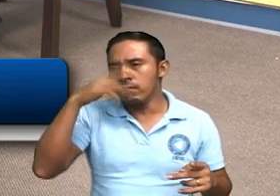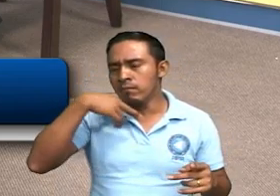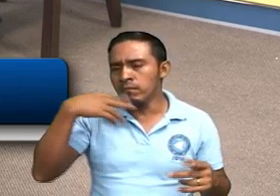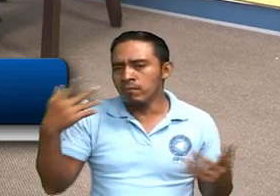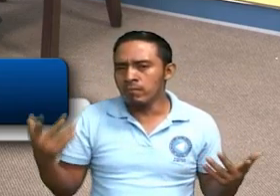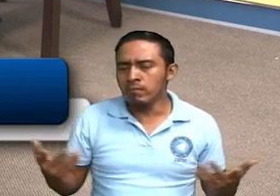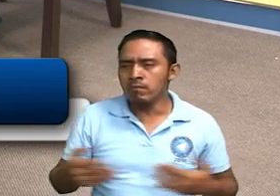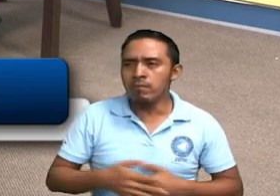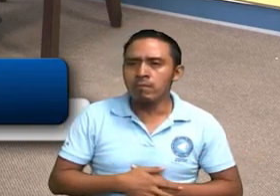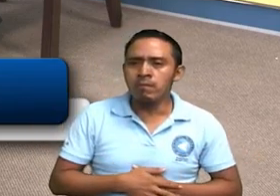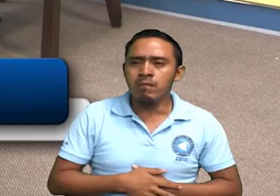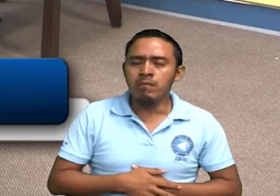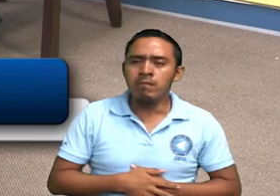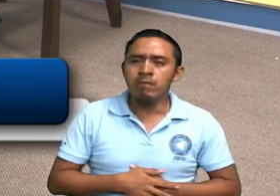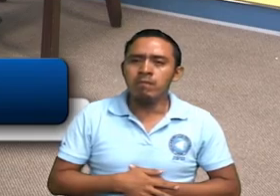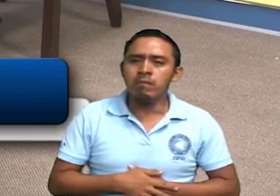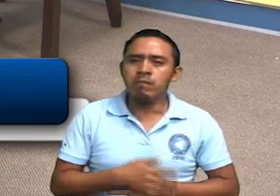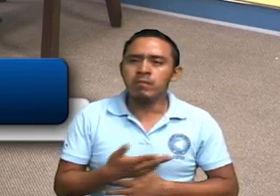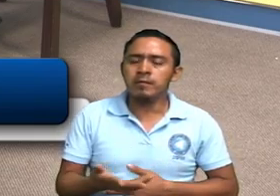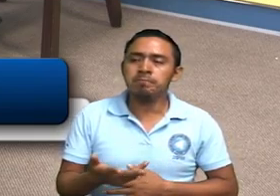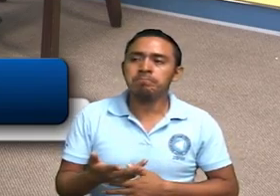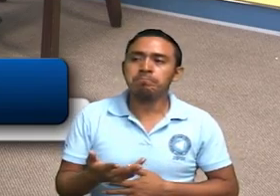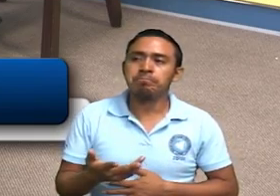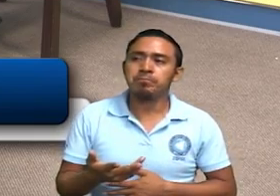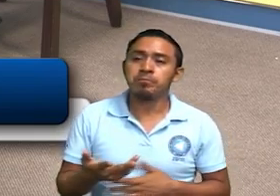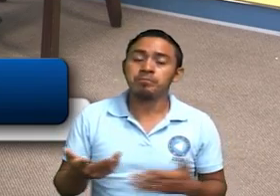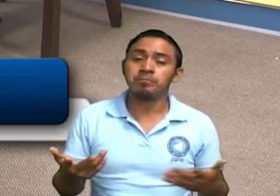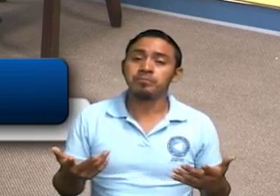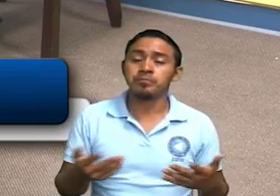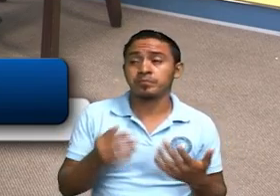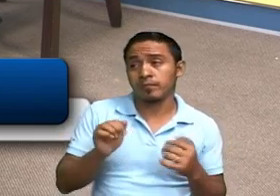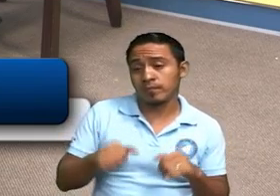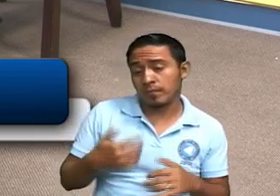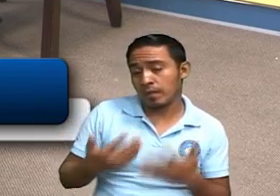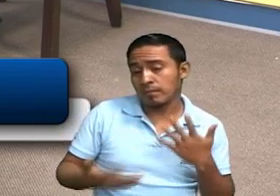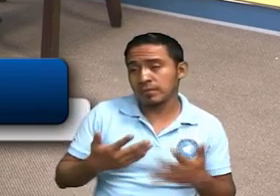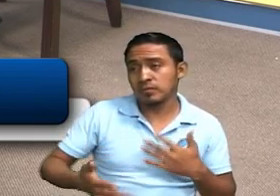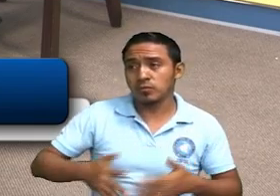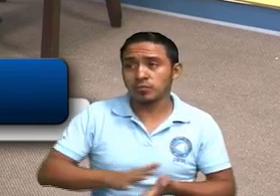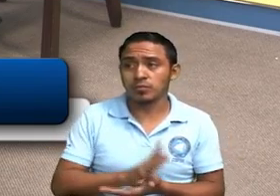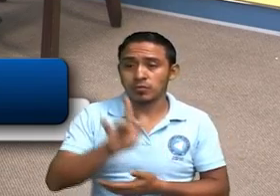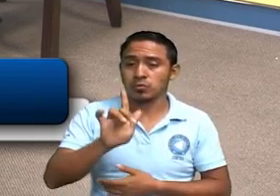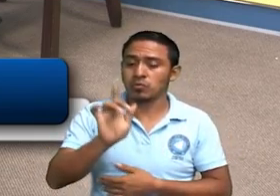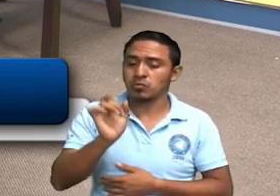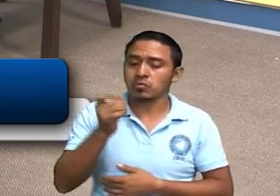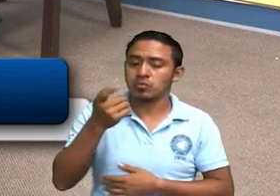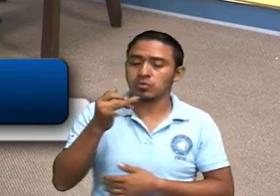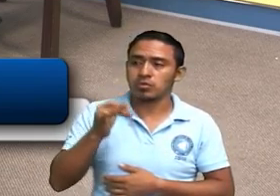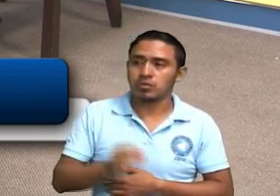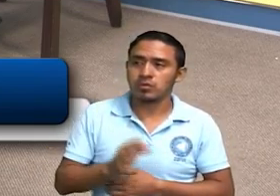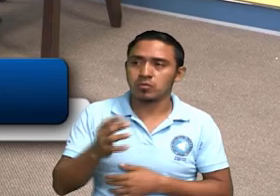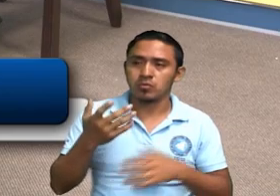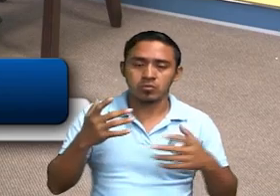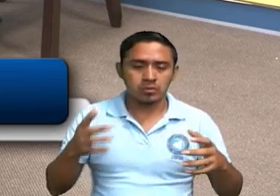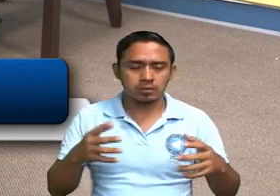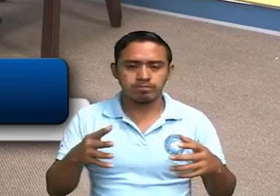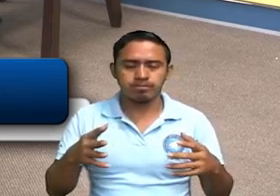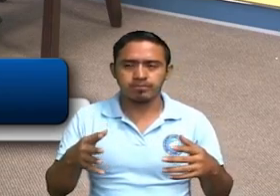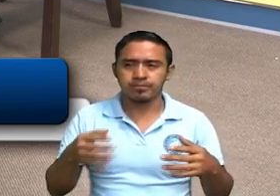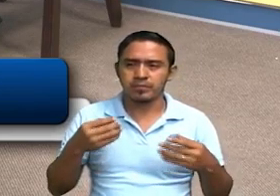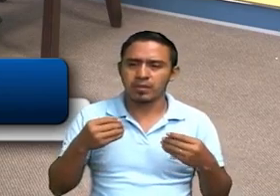Es muy raro que se dé que por, pues, puede ser una intoxicación por los metales pesados, por